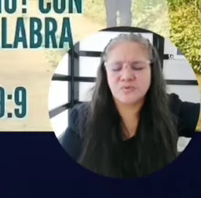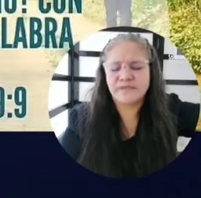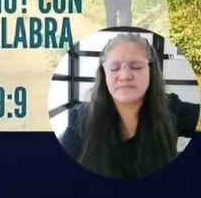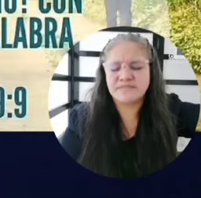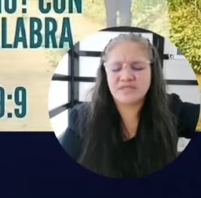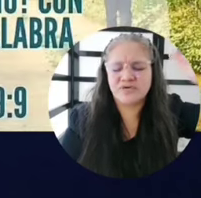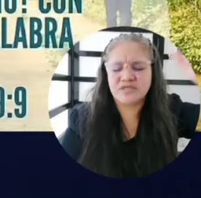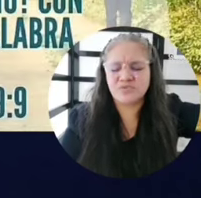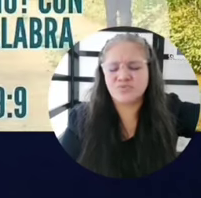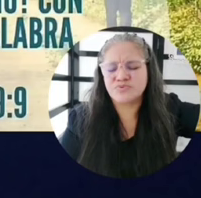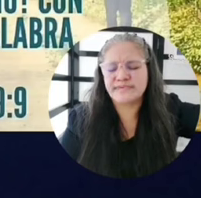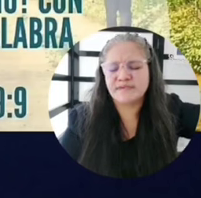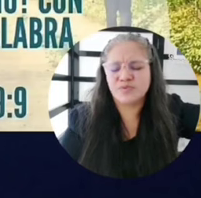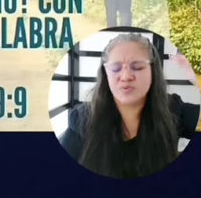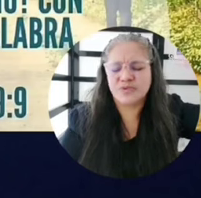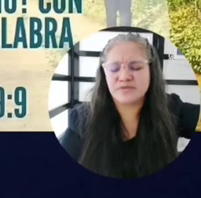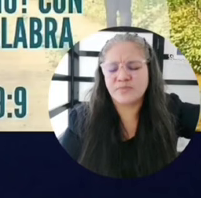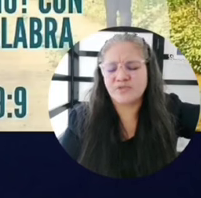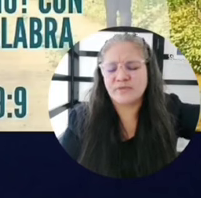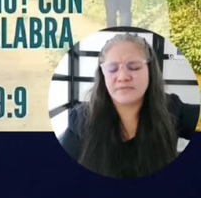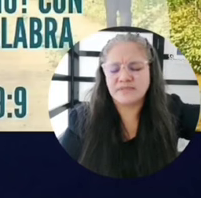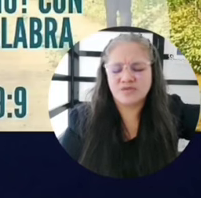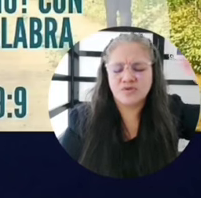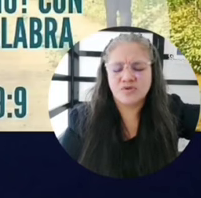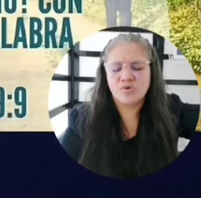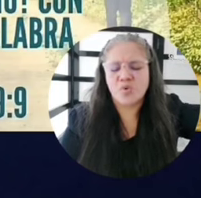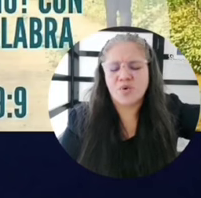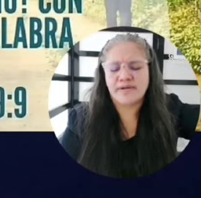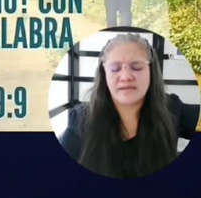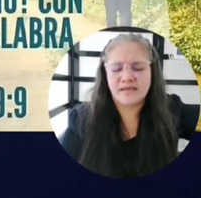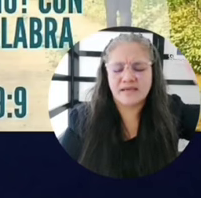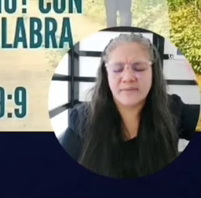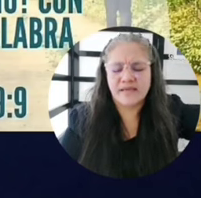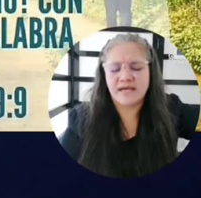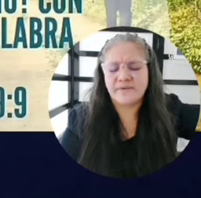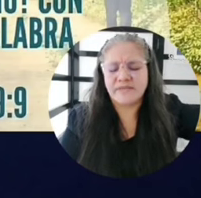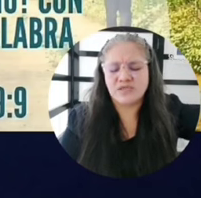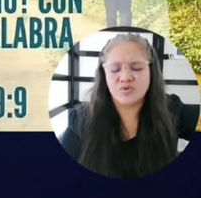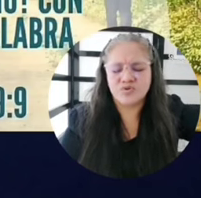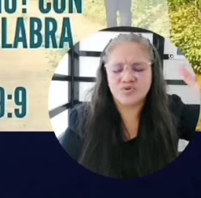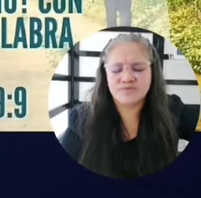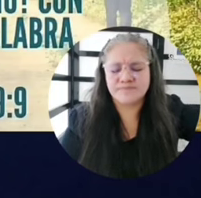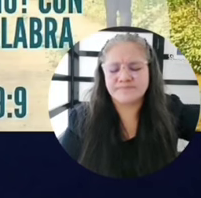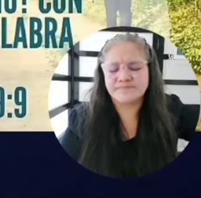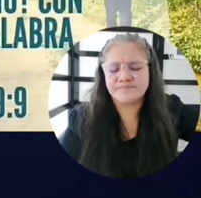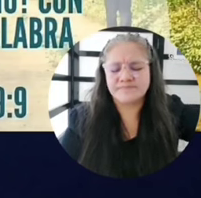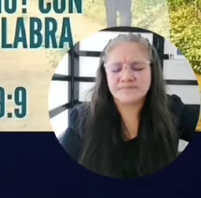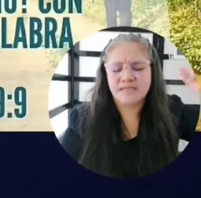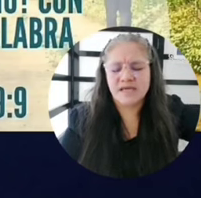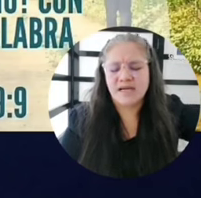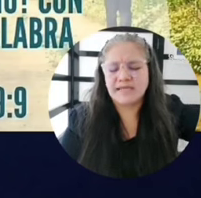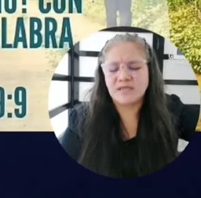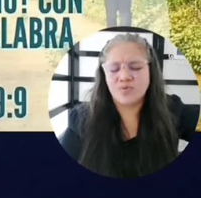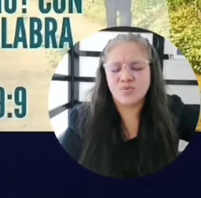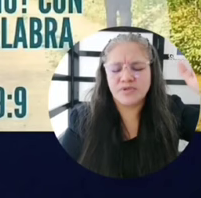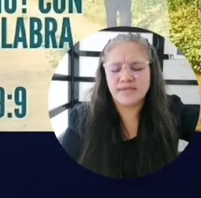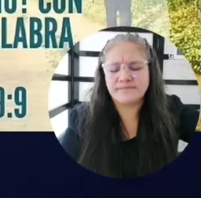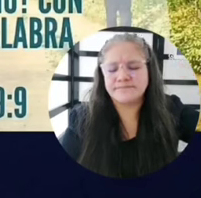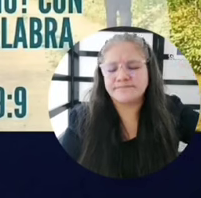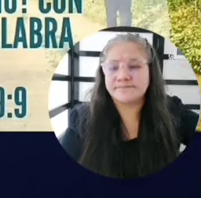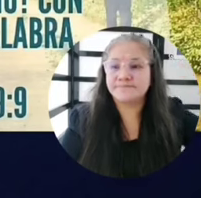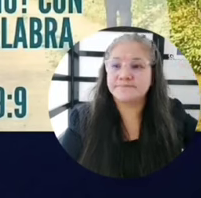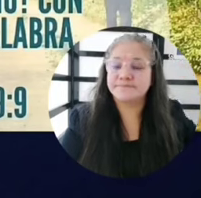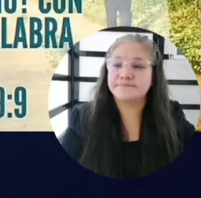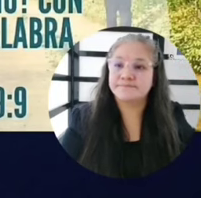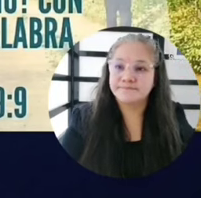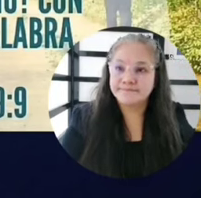más dice de la vida juvenil. Dice: ¿con qué limpiará el joven su camino? ¿Cuáles serían las normas, la fórmula para vivir una vida